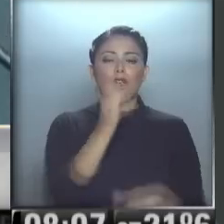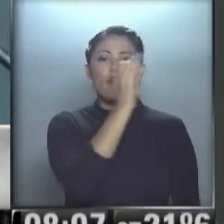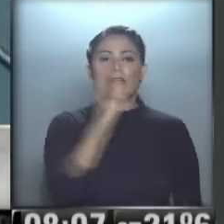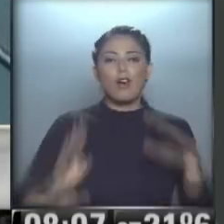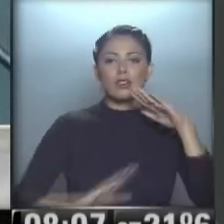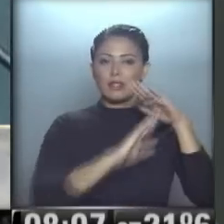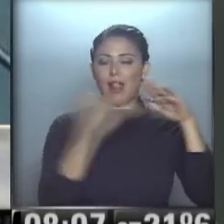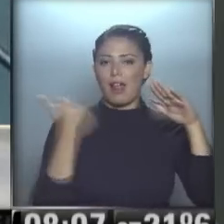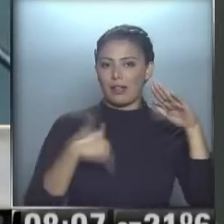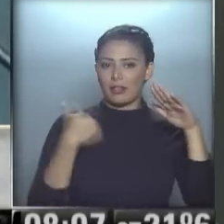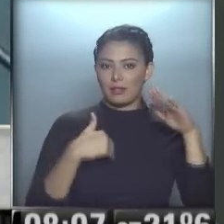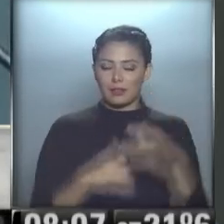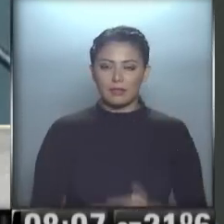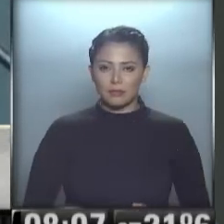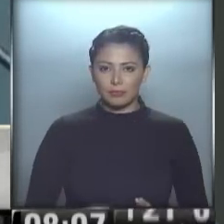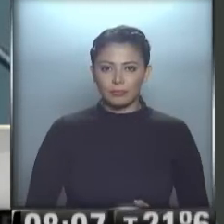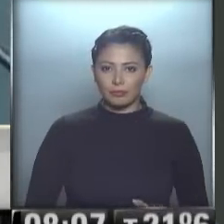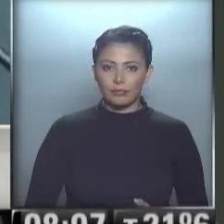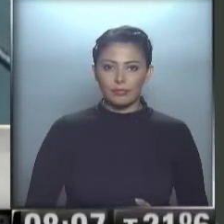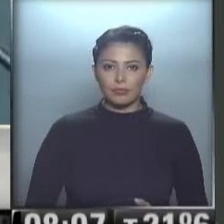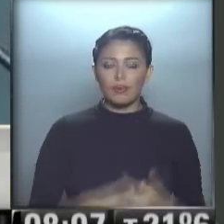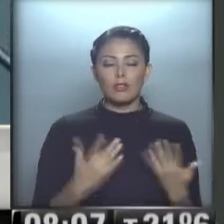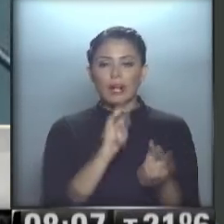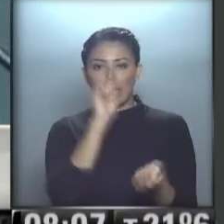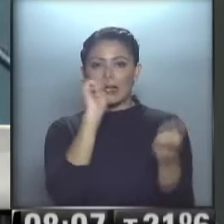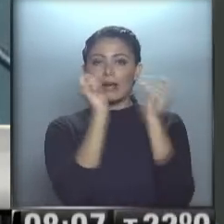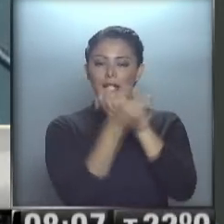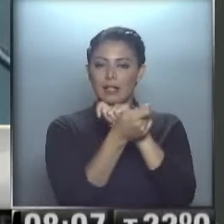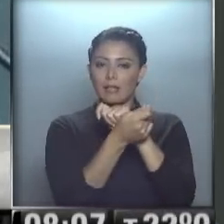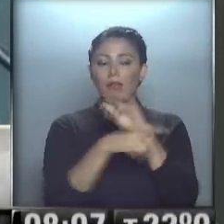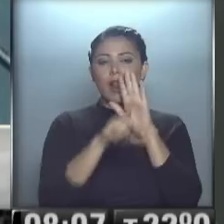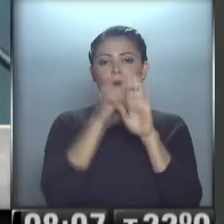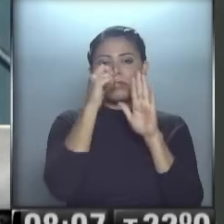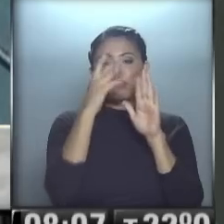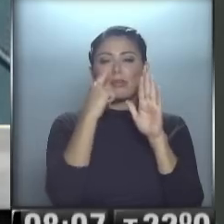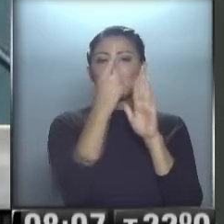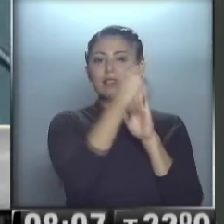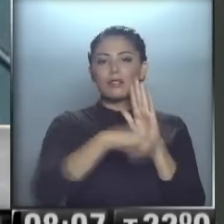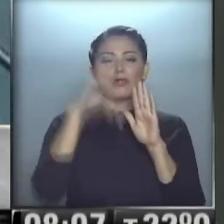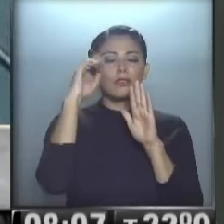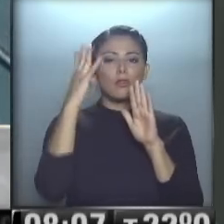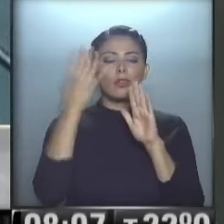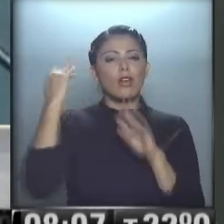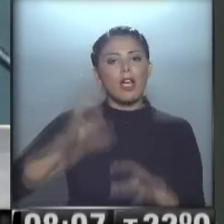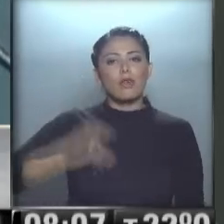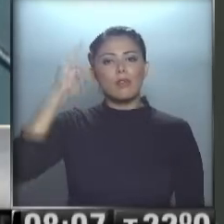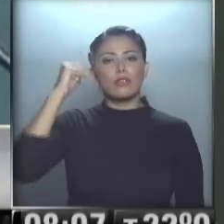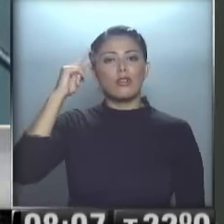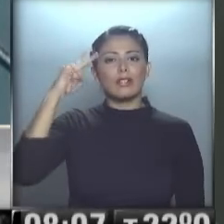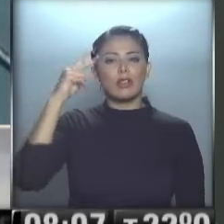Central de la República Argentina en virtud de la Reforma instituida por la ley 24144 vigente